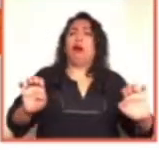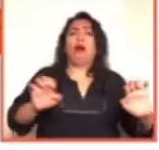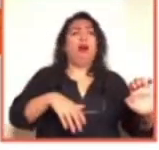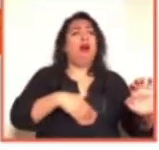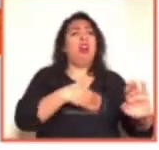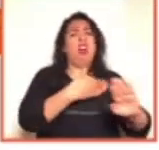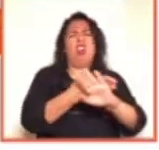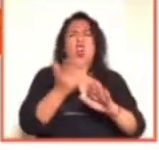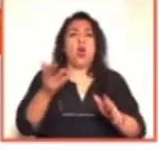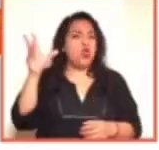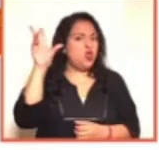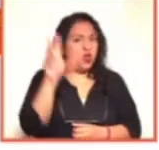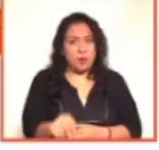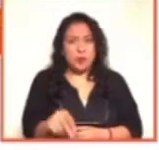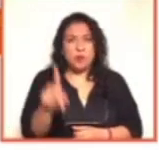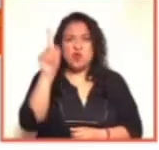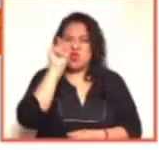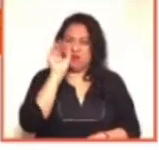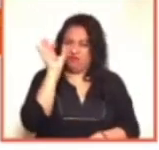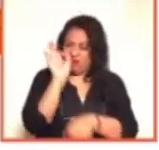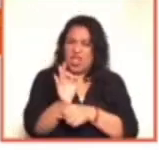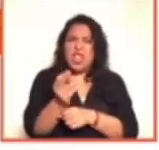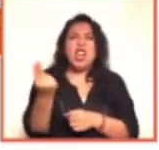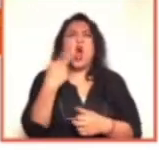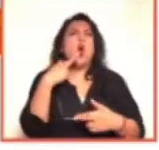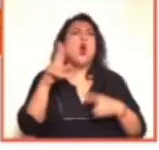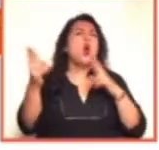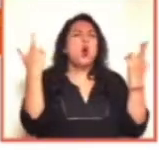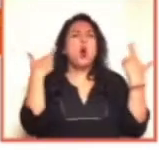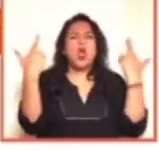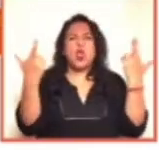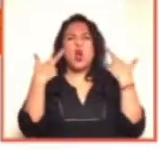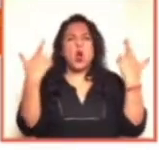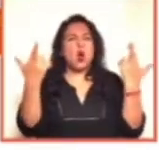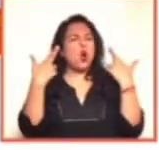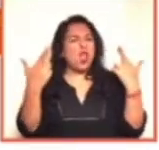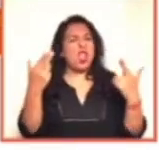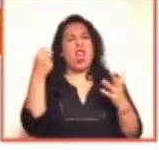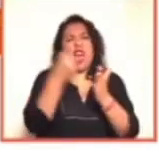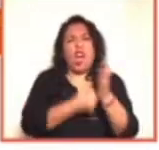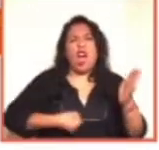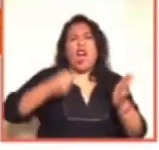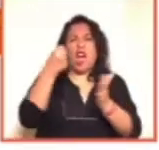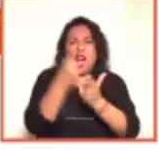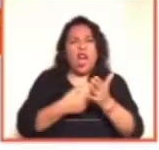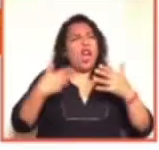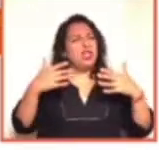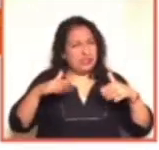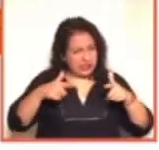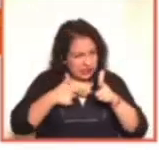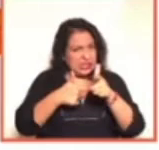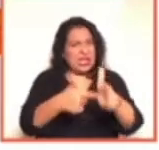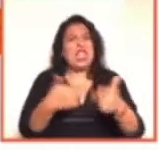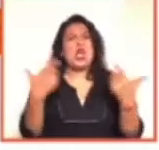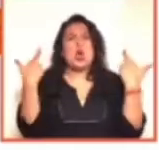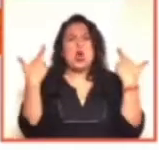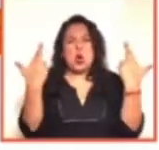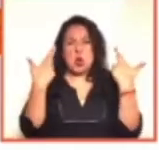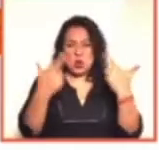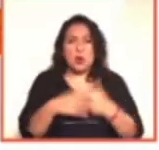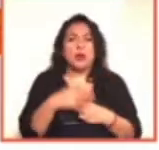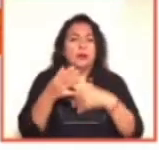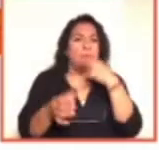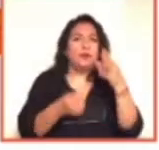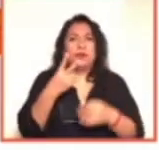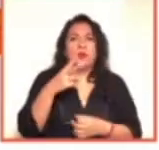el feminismo necesita mucho ruido. Así que adelante y con ruido. Noticias 22,